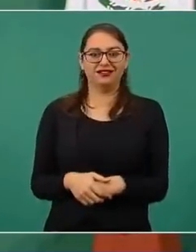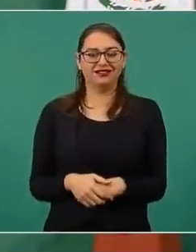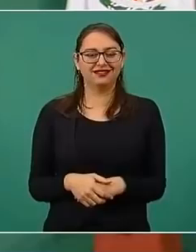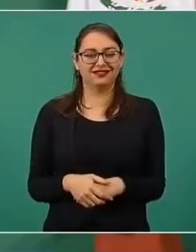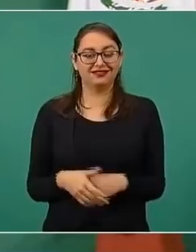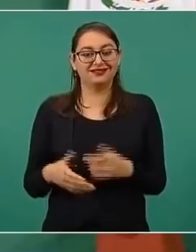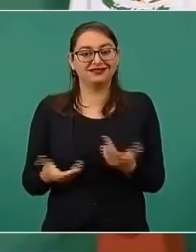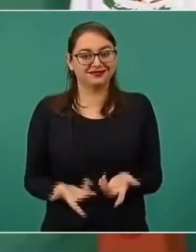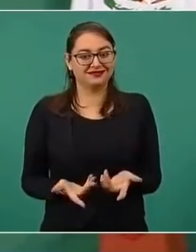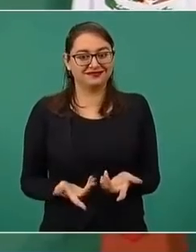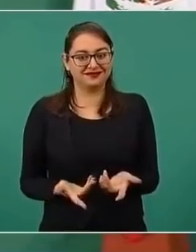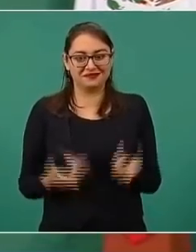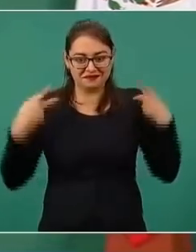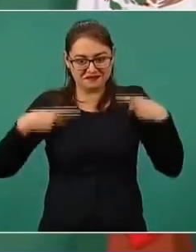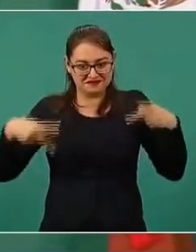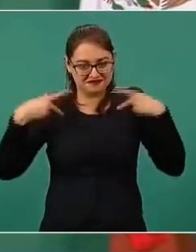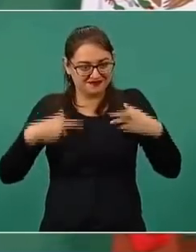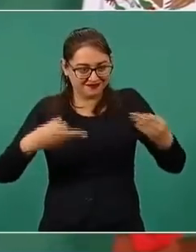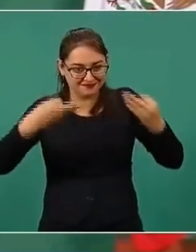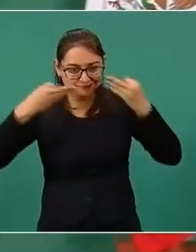Claro que eso la gente,